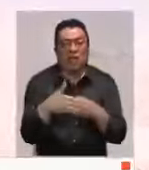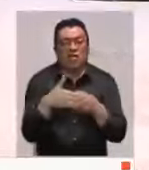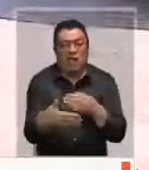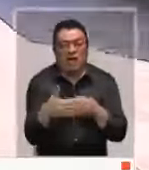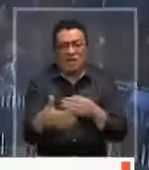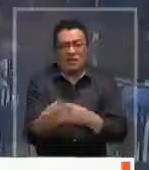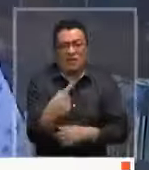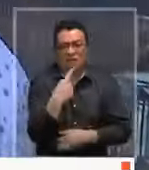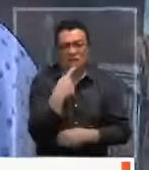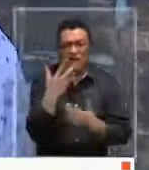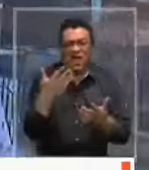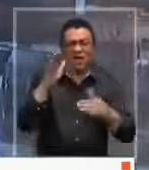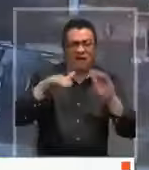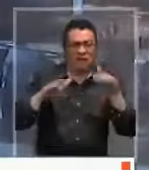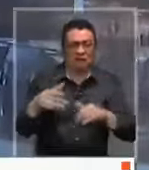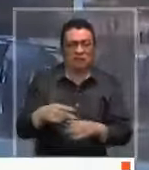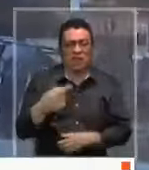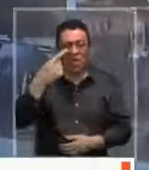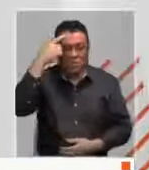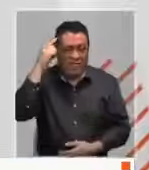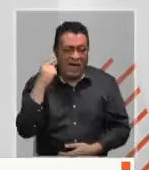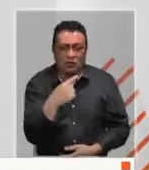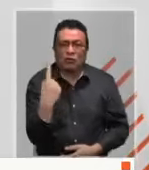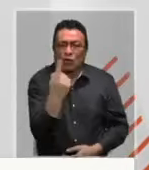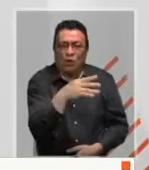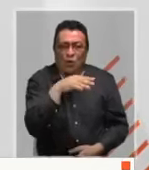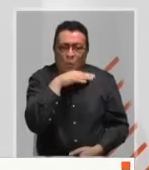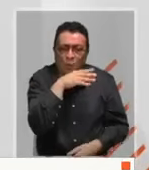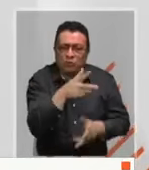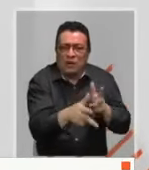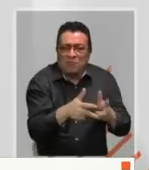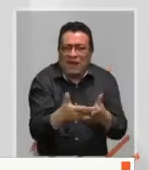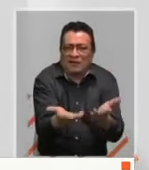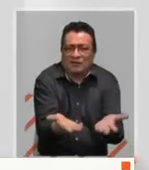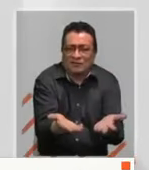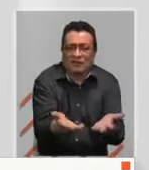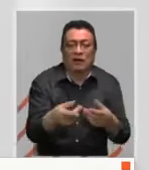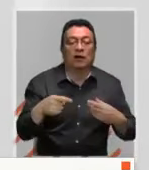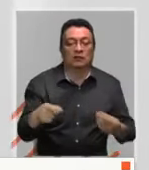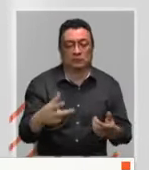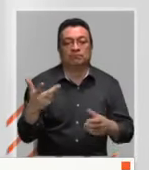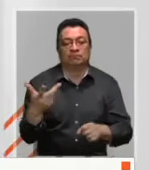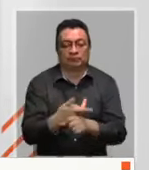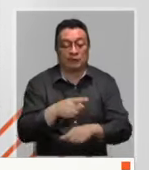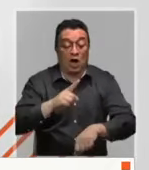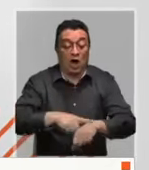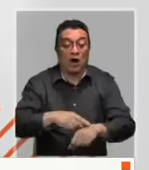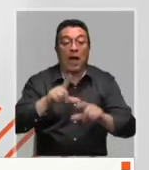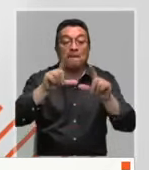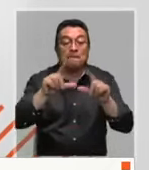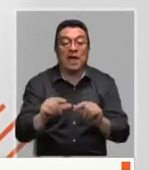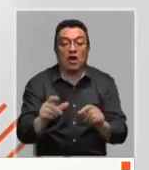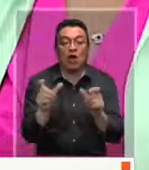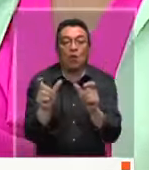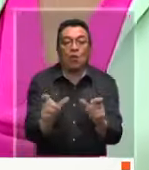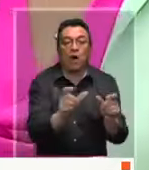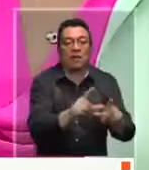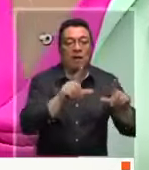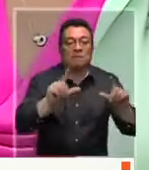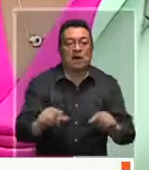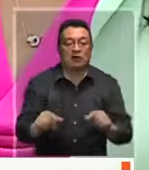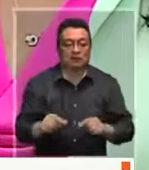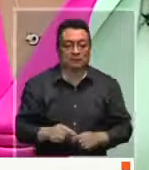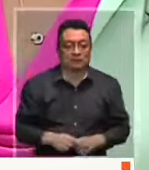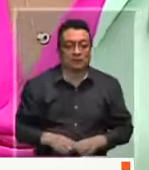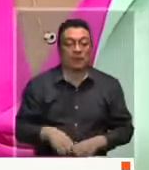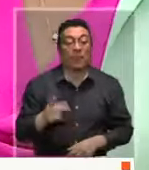ve bonito. Están haciendo un daño si todos usamos el metro. Lamentable suceso que ocurre en uno de los horarios con menor personal de seguridad. No se estaba,